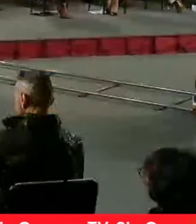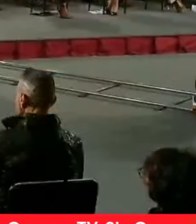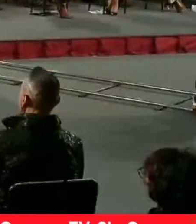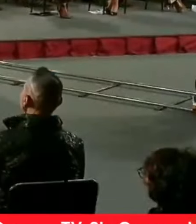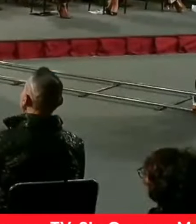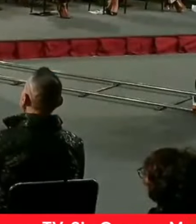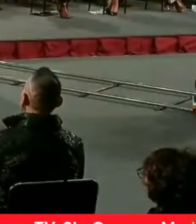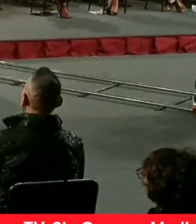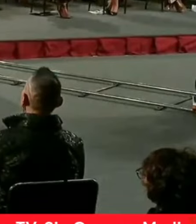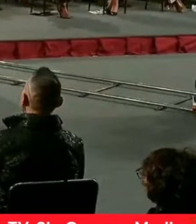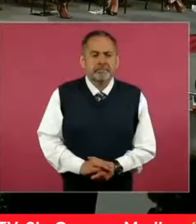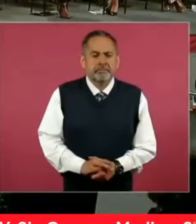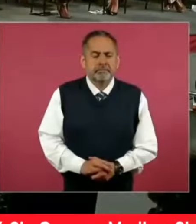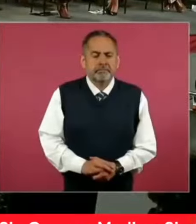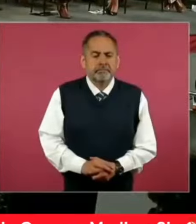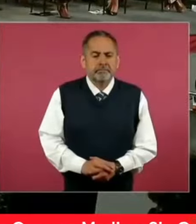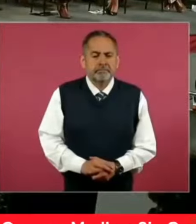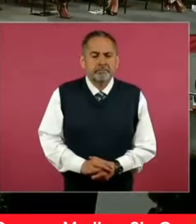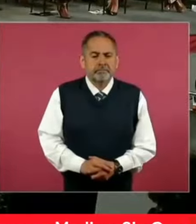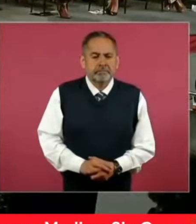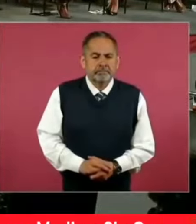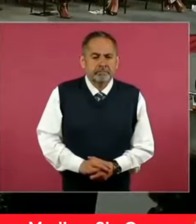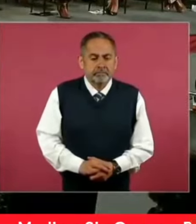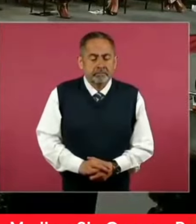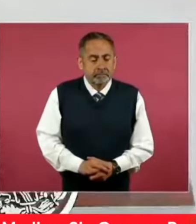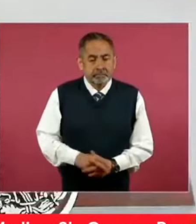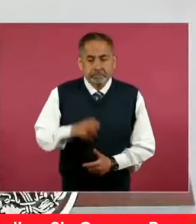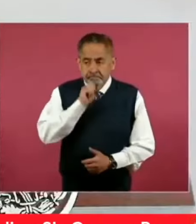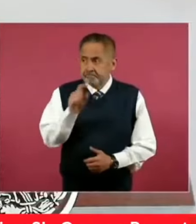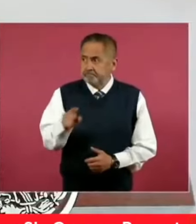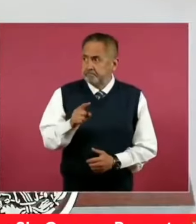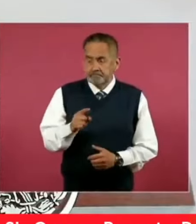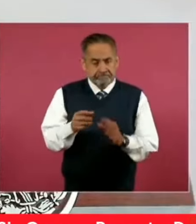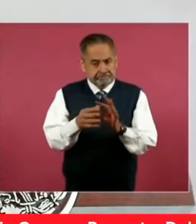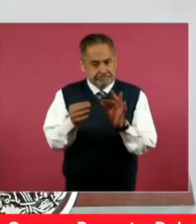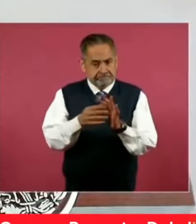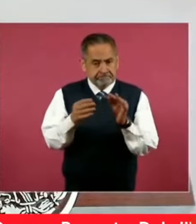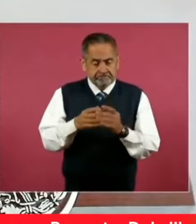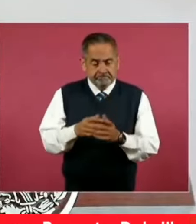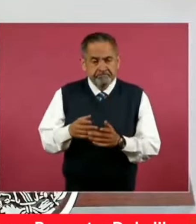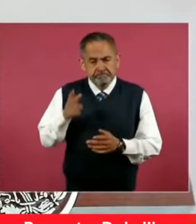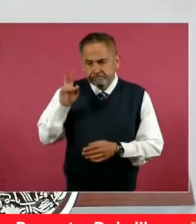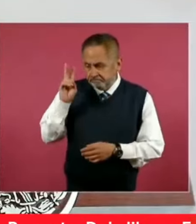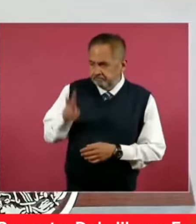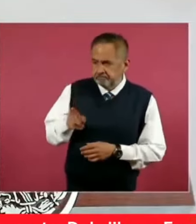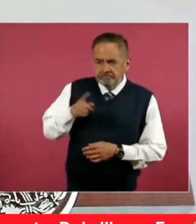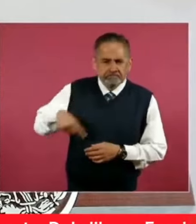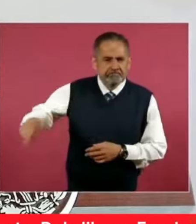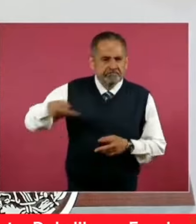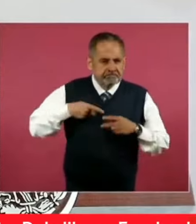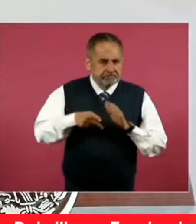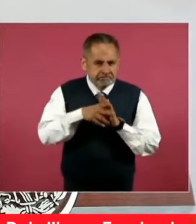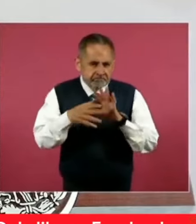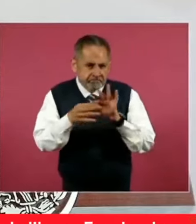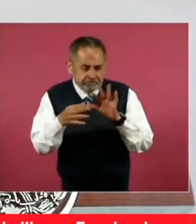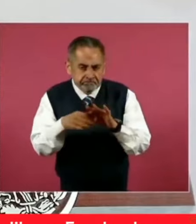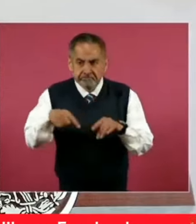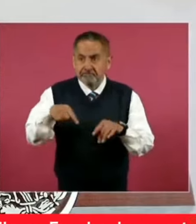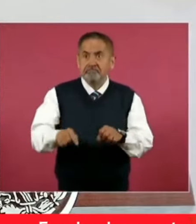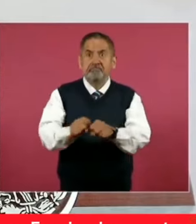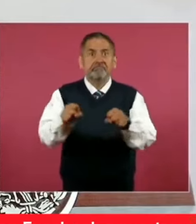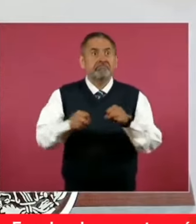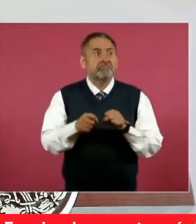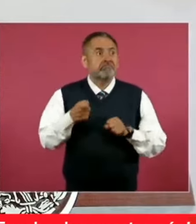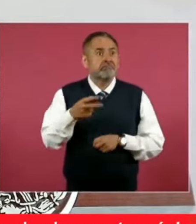por la justicia social de México. Del mismo modo, en honor al periodismo crítico, en la sala hoy